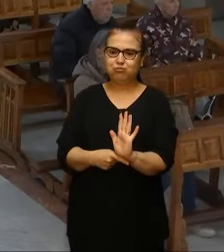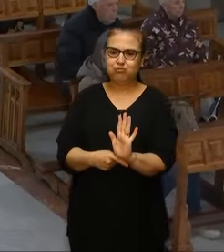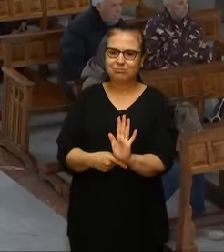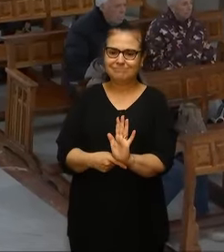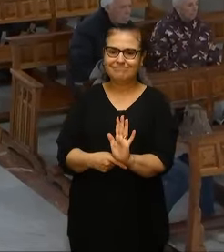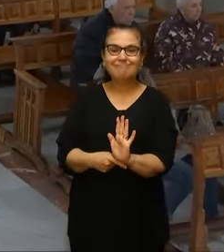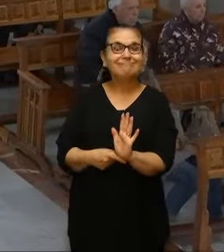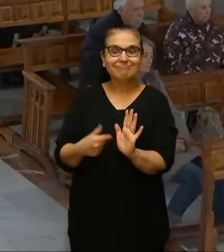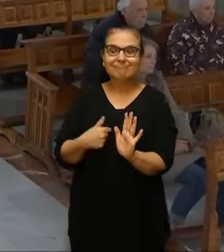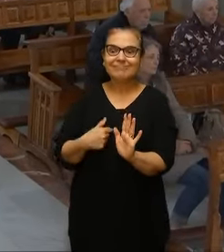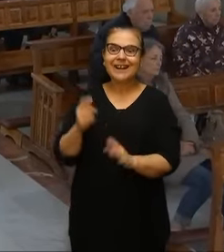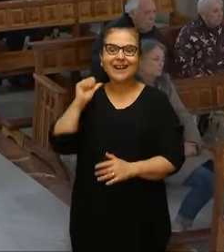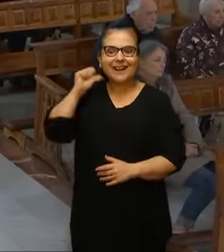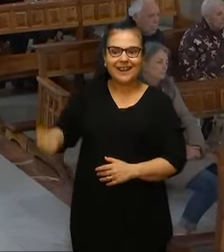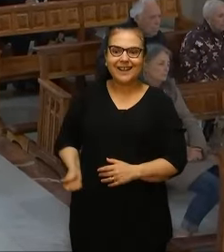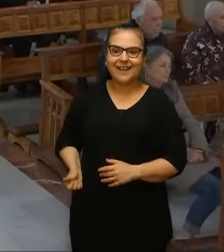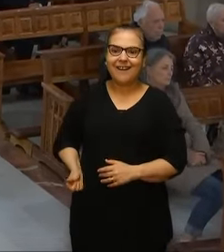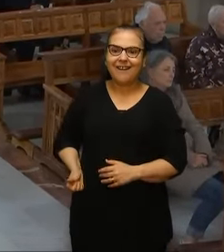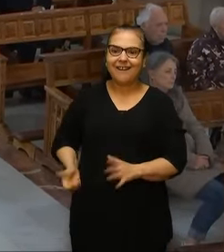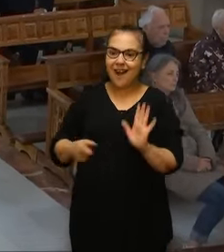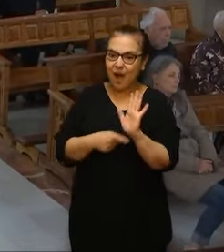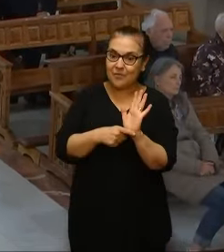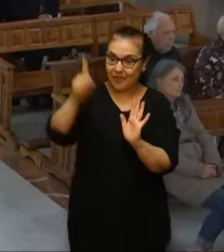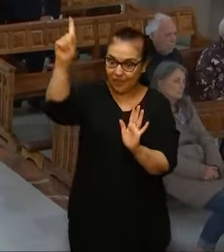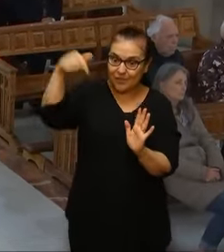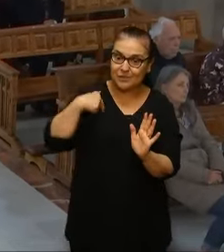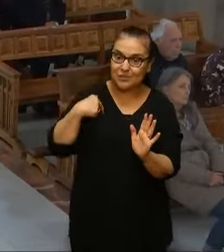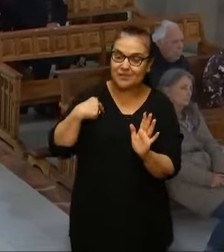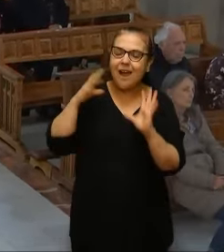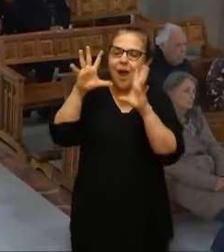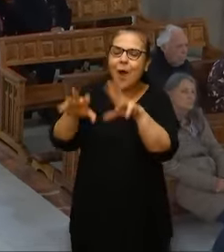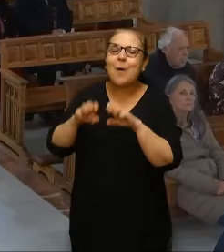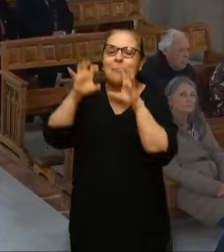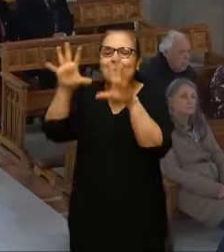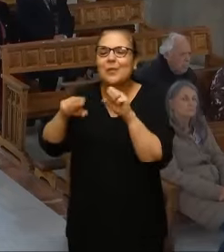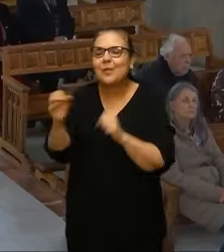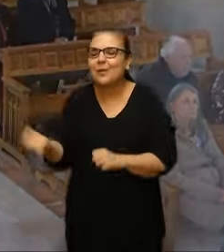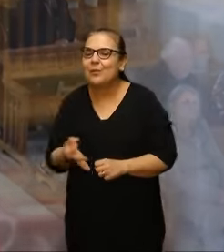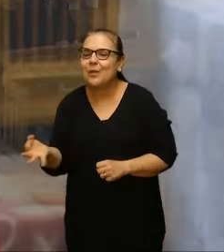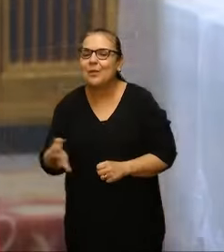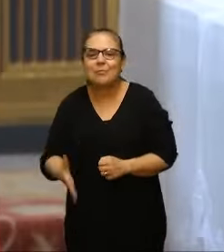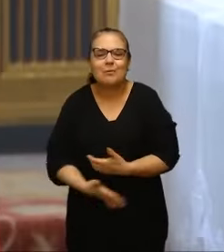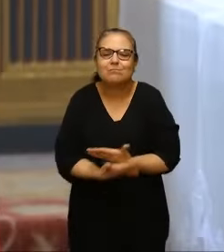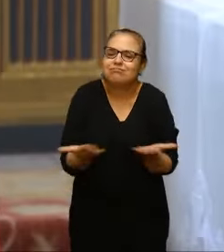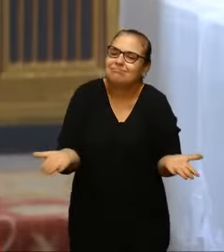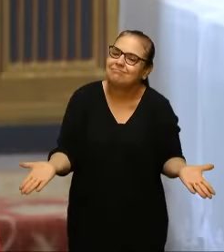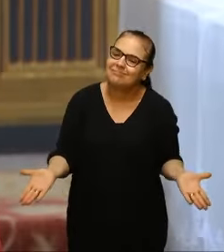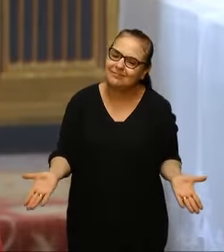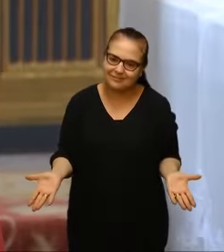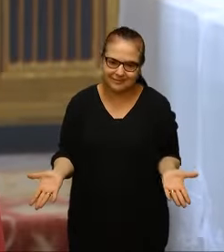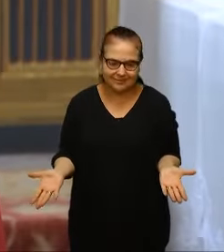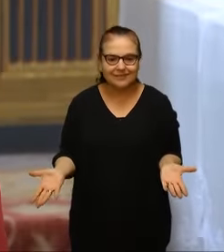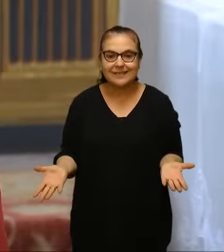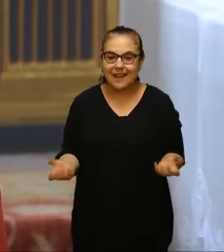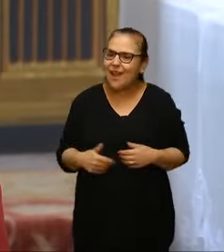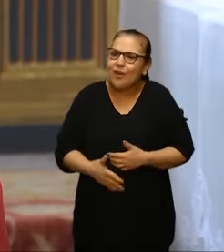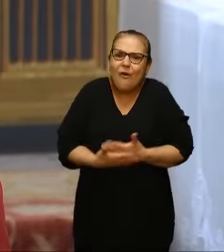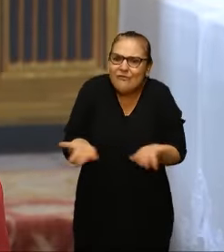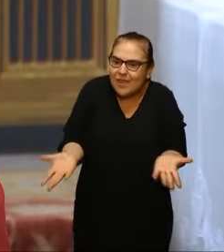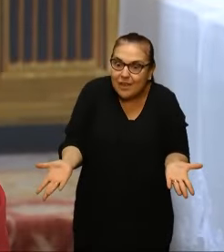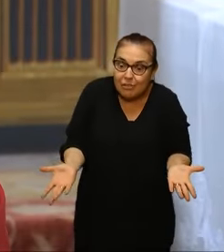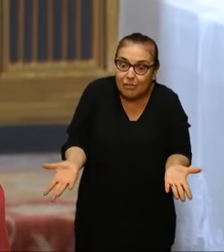rica ante Dios. Aprendamos de su generosidad y sobre todo de la